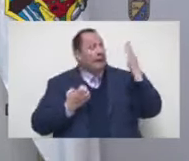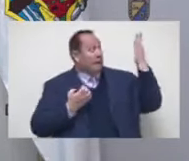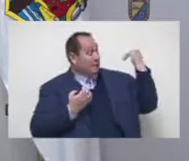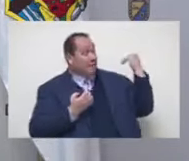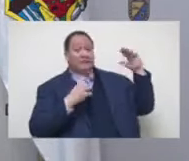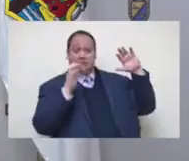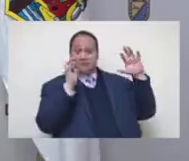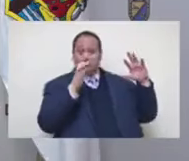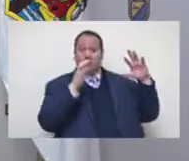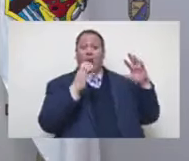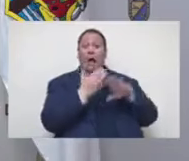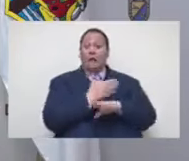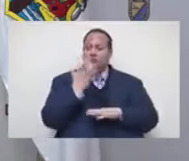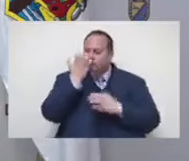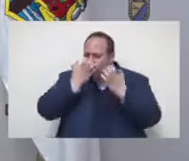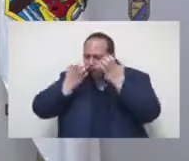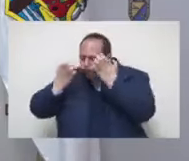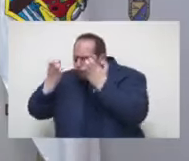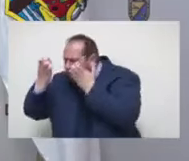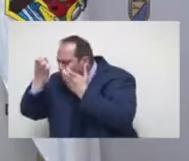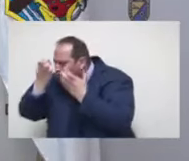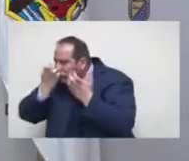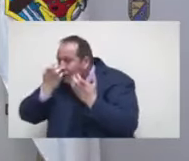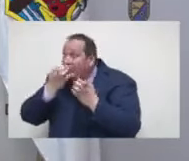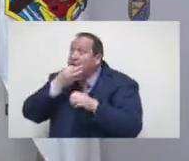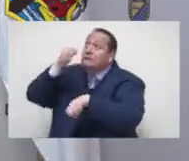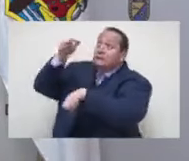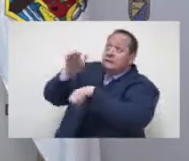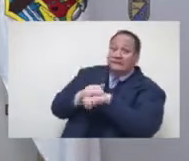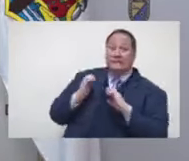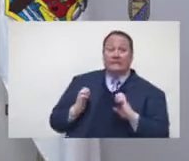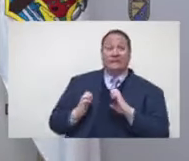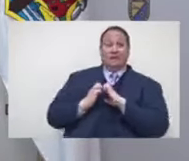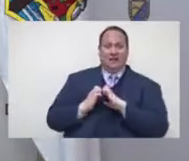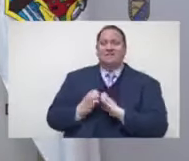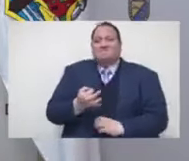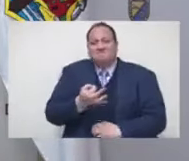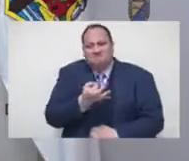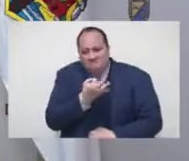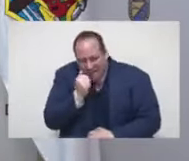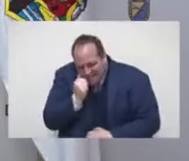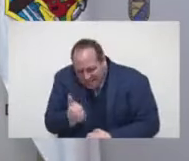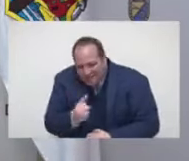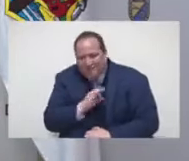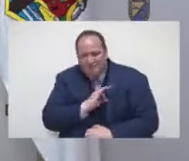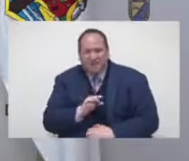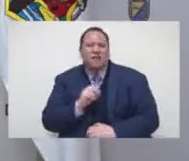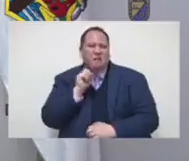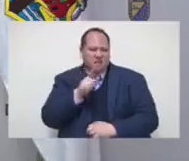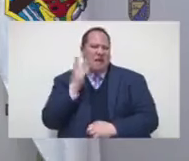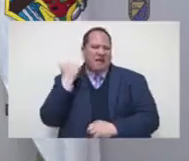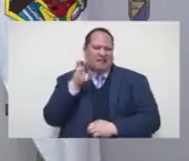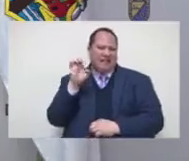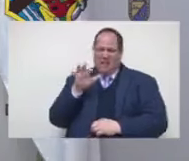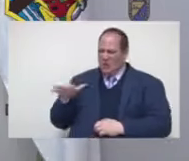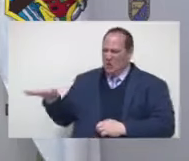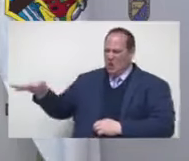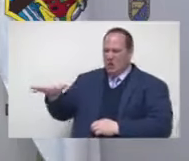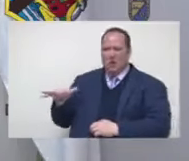se hace este análisis para poder actuar de manera más pronta, ¿no? Fue, por ejemplo, lo que pasó en Ensenada con la